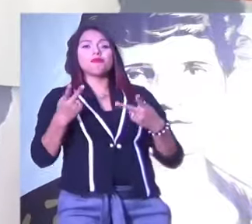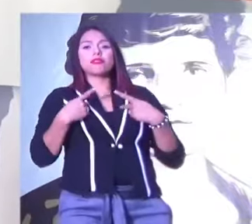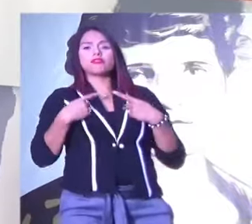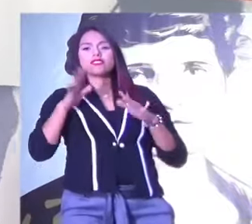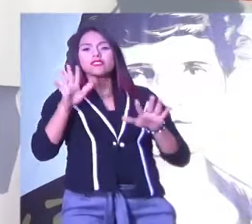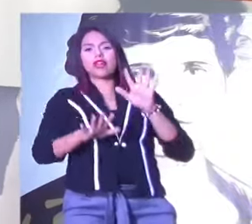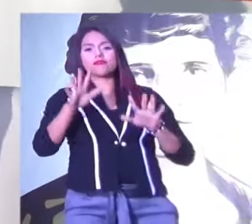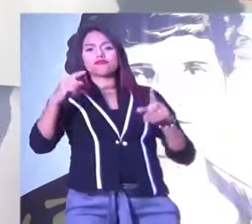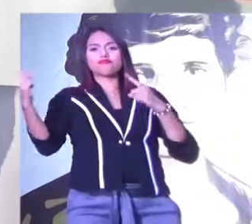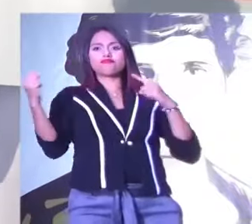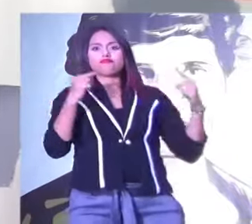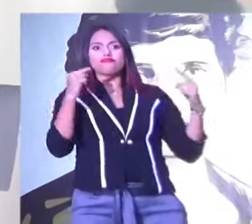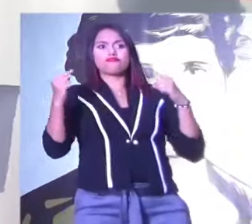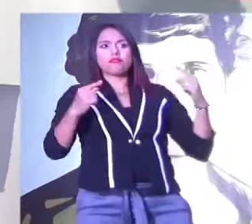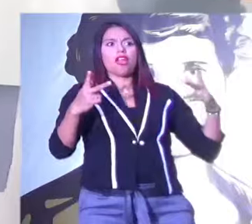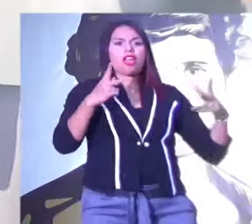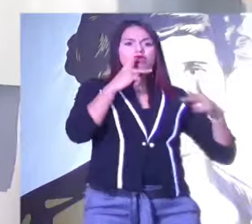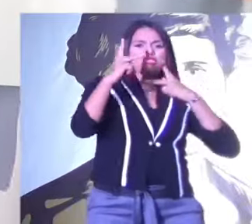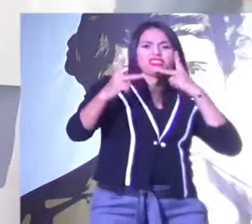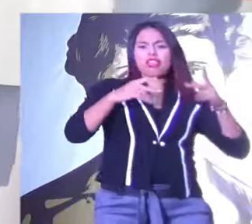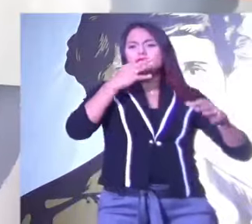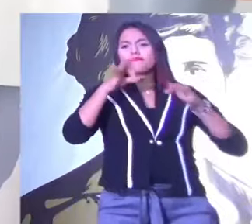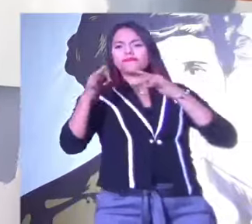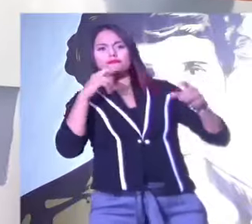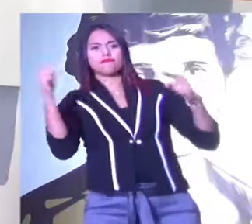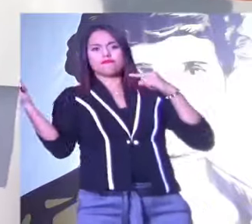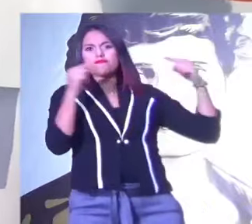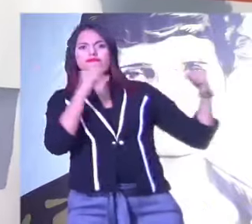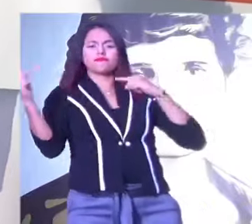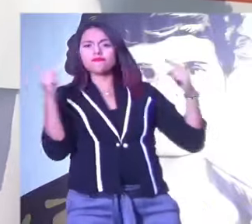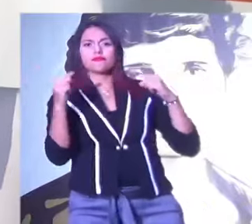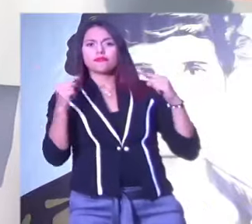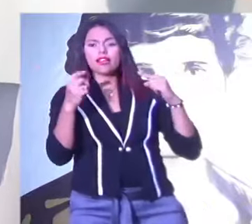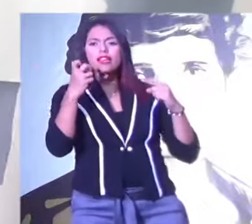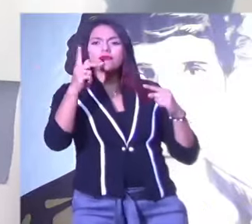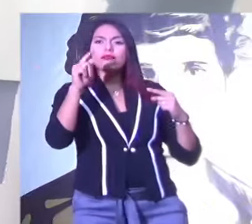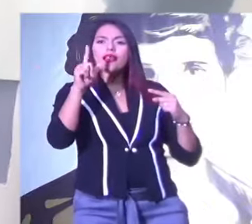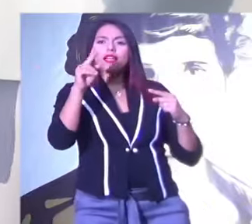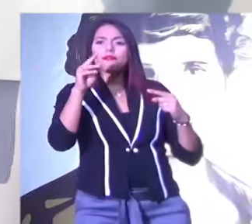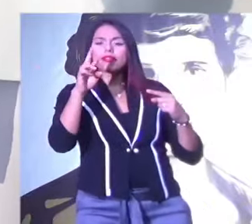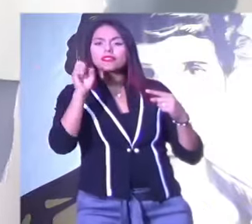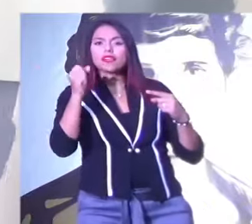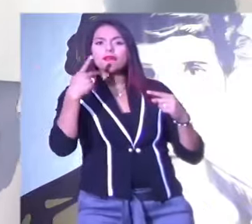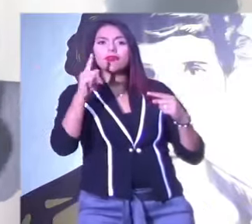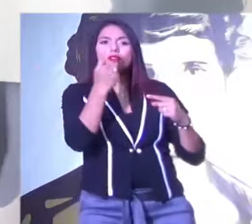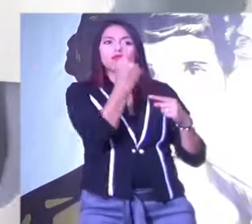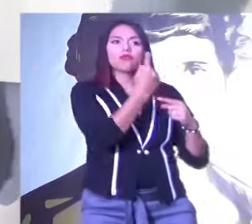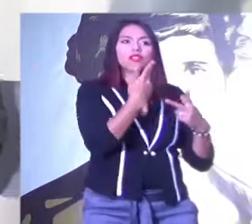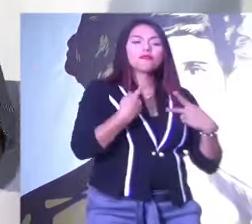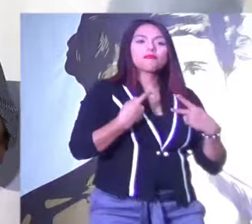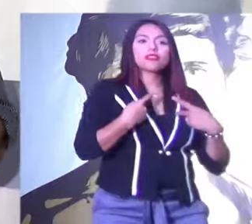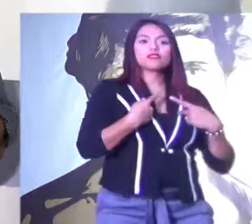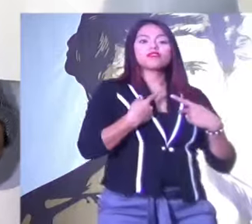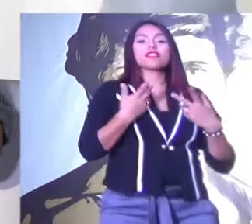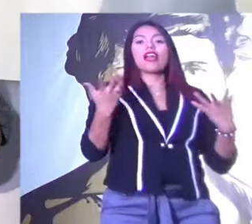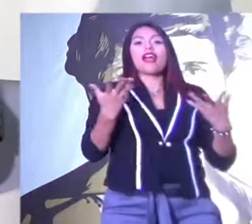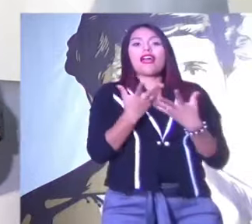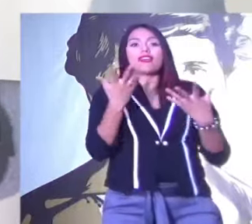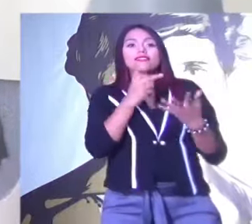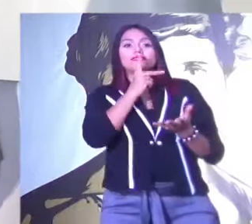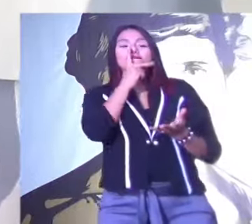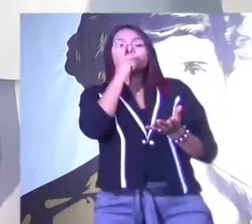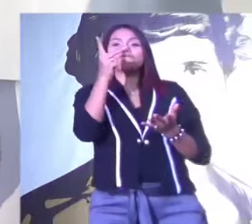que se hicieron de palabras, me encanta. Eso, yo le veo el lado positivo, me encanta la idea de que alguien está hecho de palabras. Yo cuando hice la mirada interior, pues me di